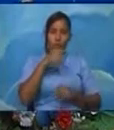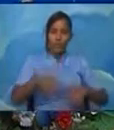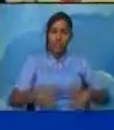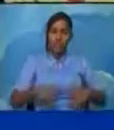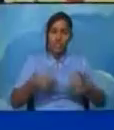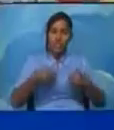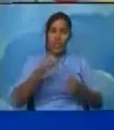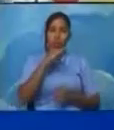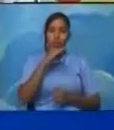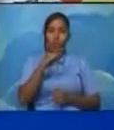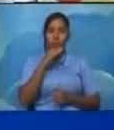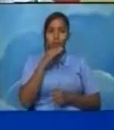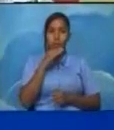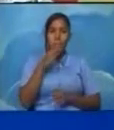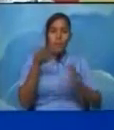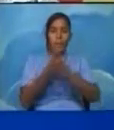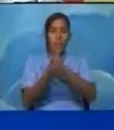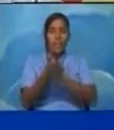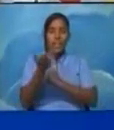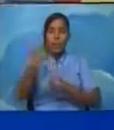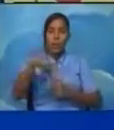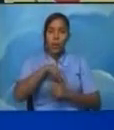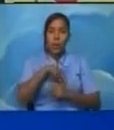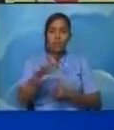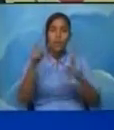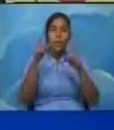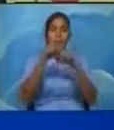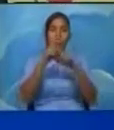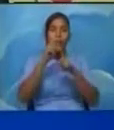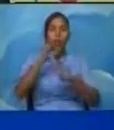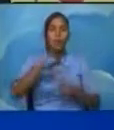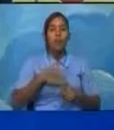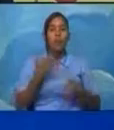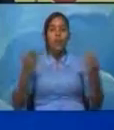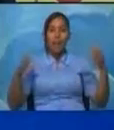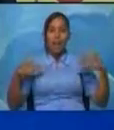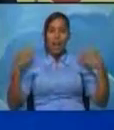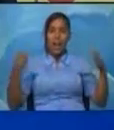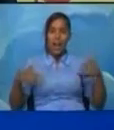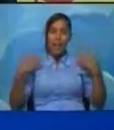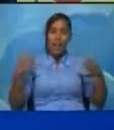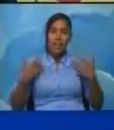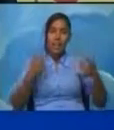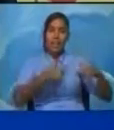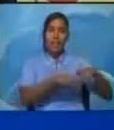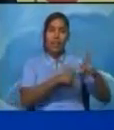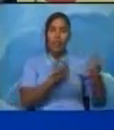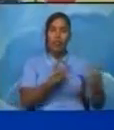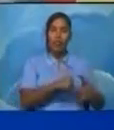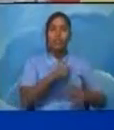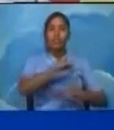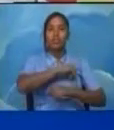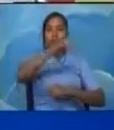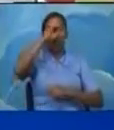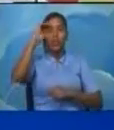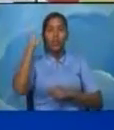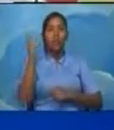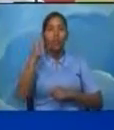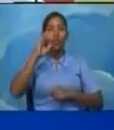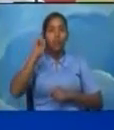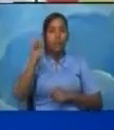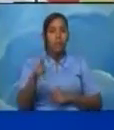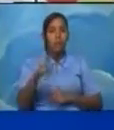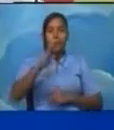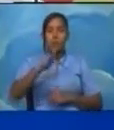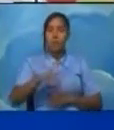Se enojó. Oiga, o sea que nuestras palabras pueden alegrar el corazón de Dios o